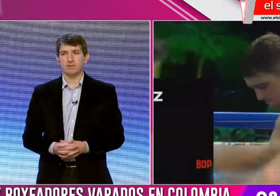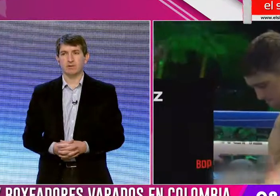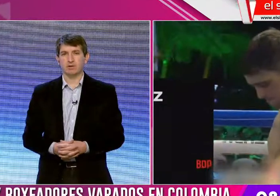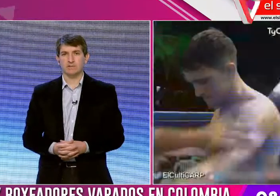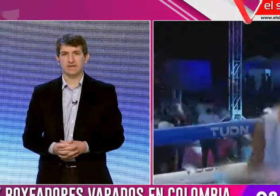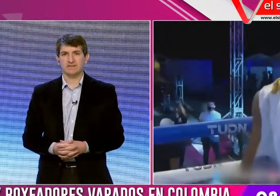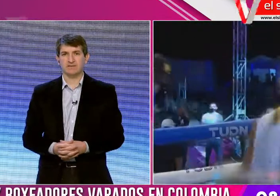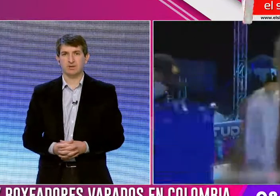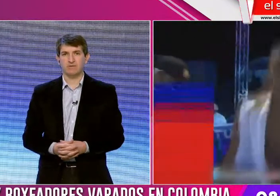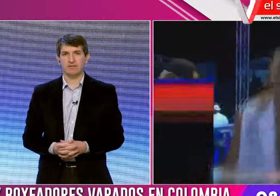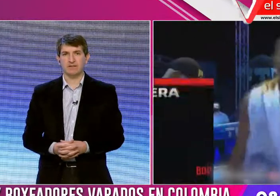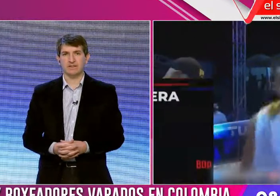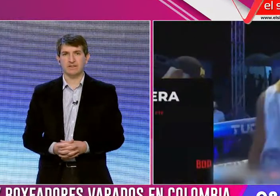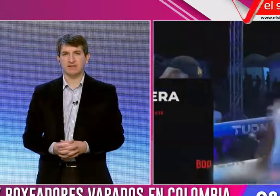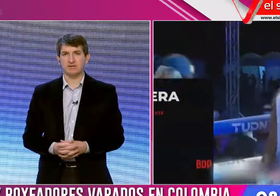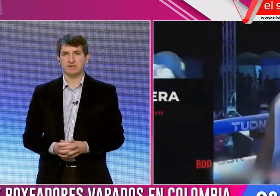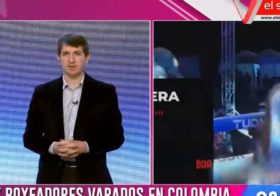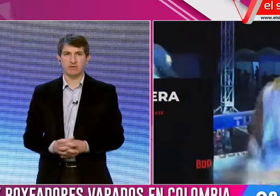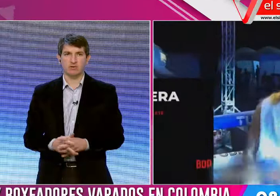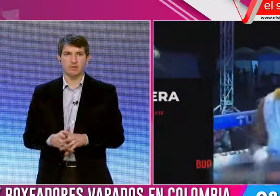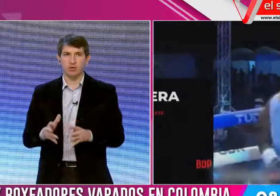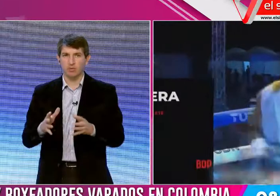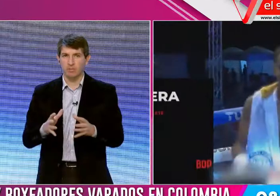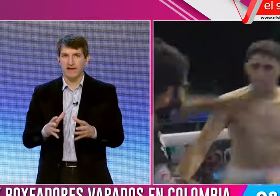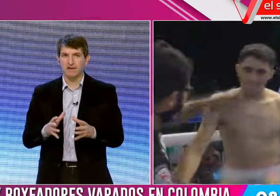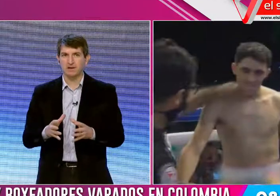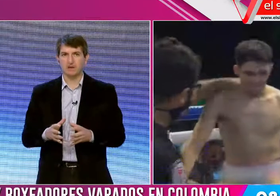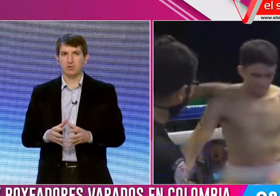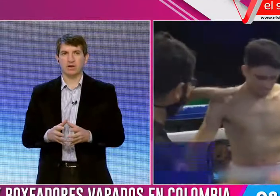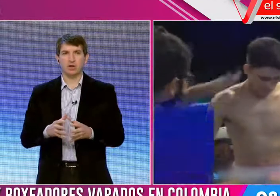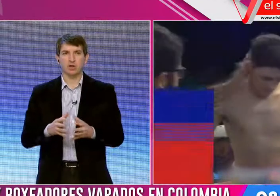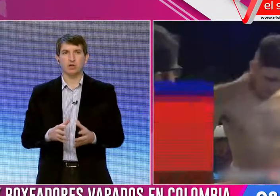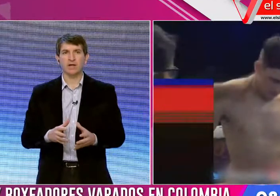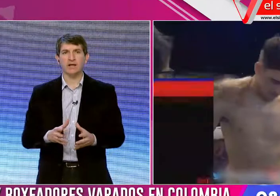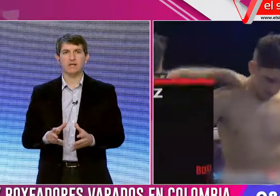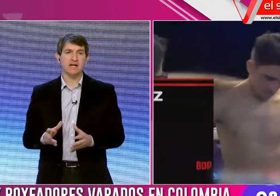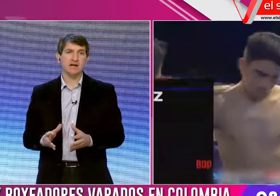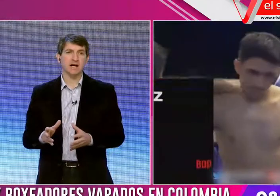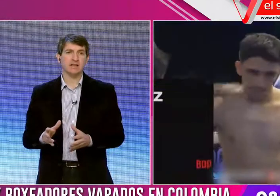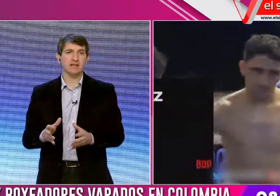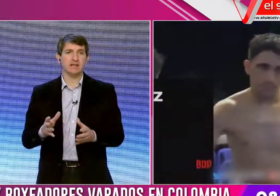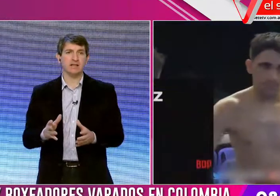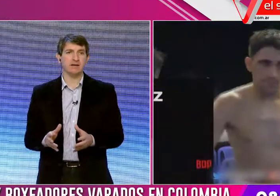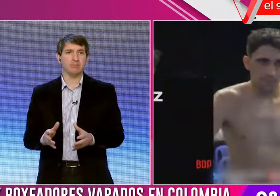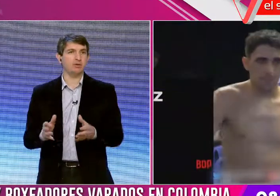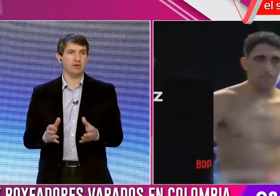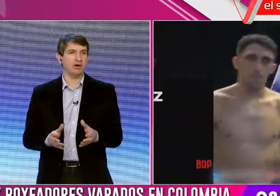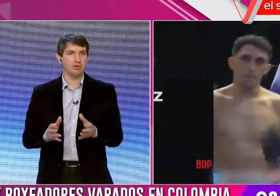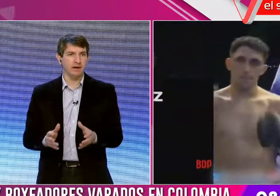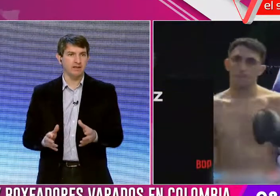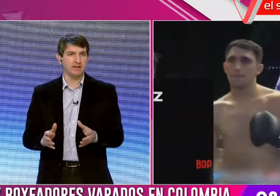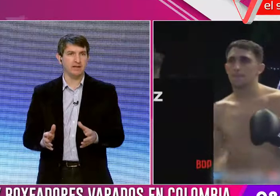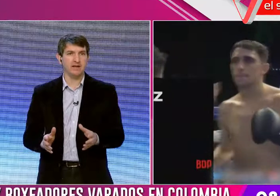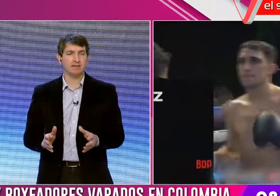Pablo, lo que marcás ahí sobre el final me parece que es lo más importante. Ustedes van con un plan, con una cobertura que llega hasta el día posterior